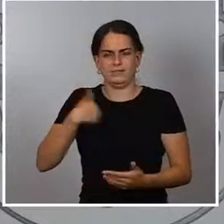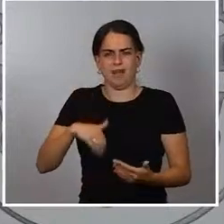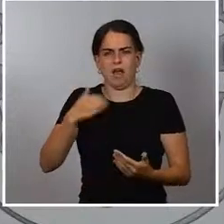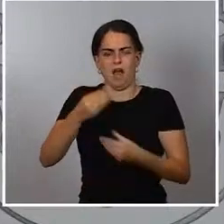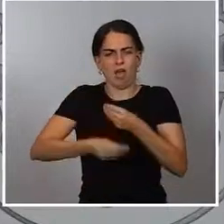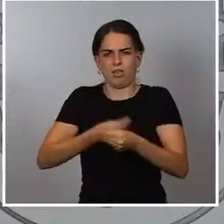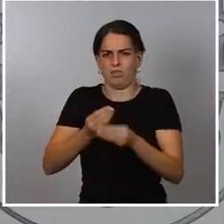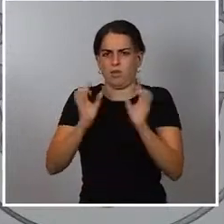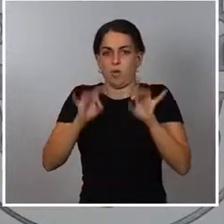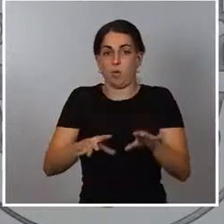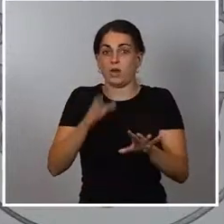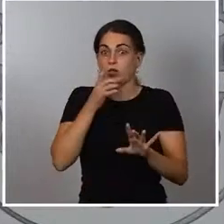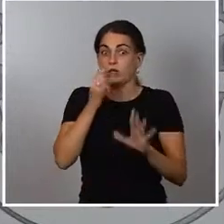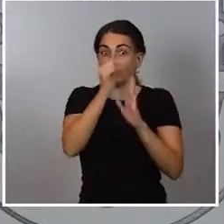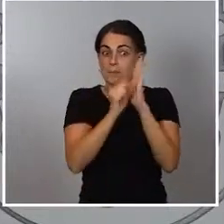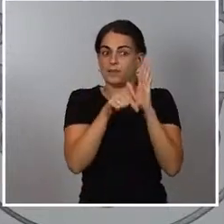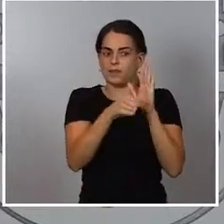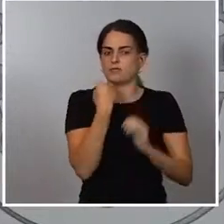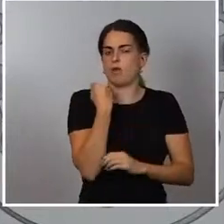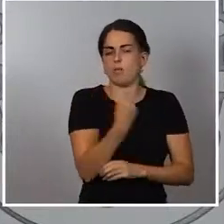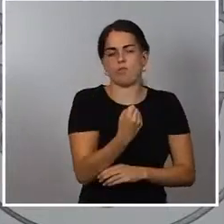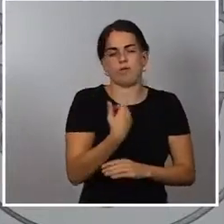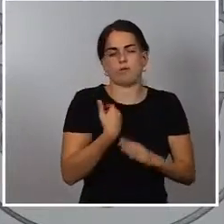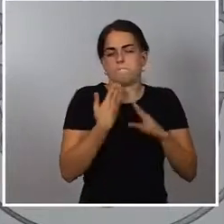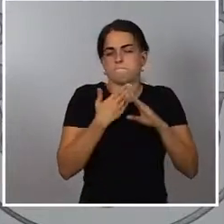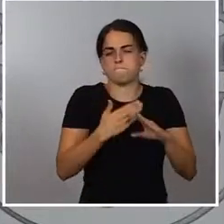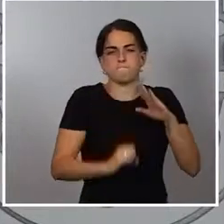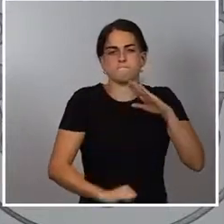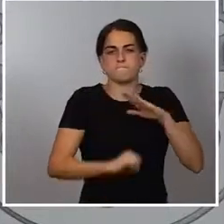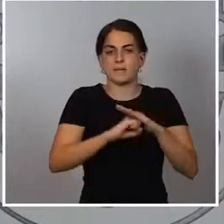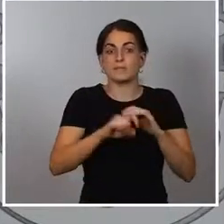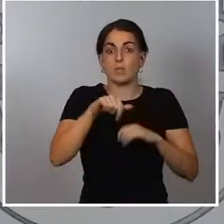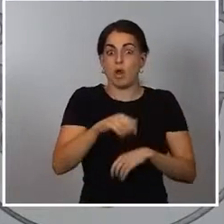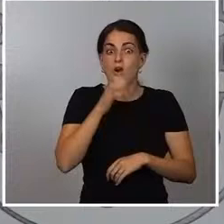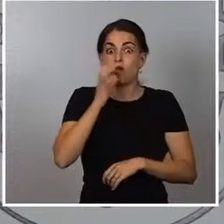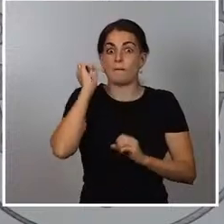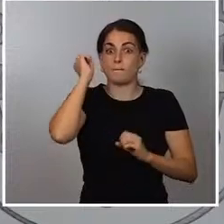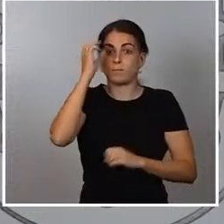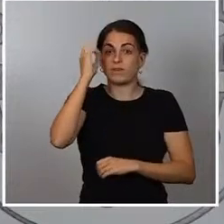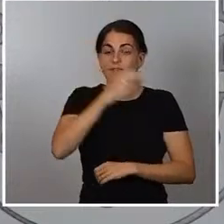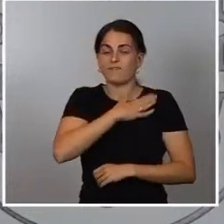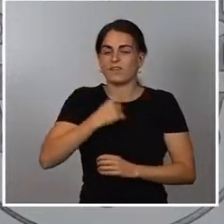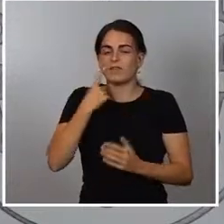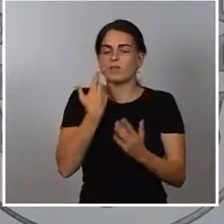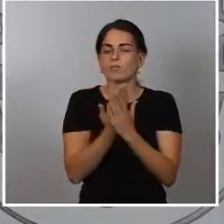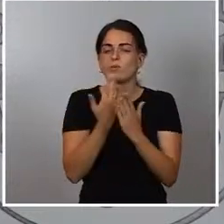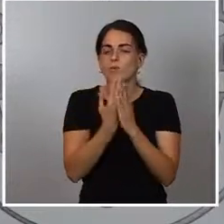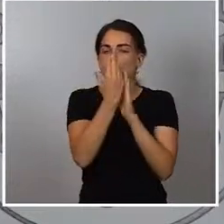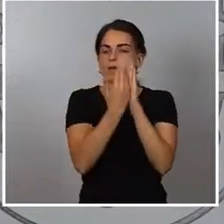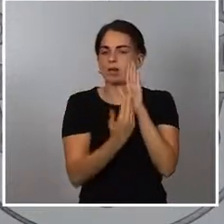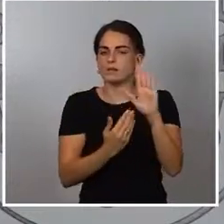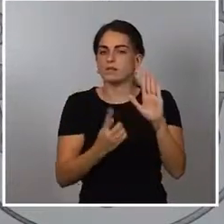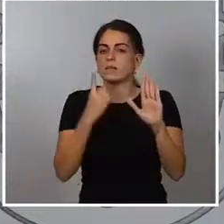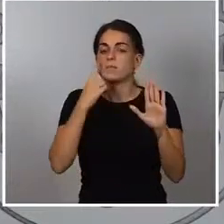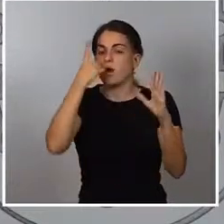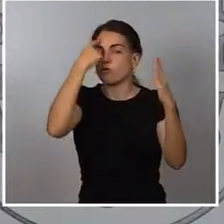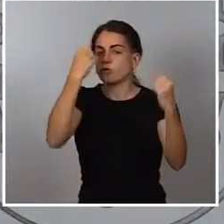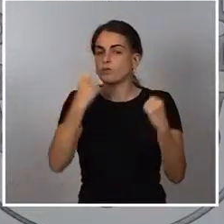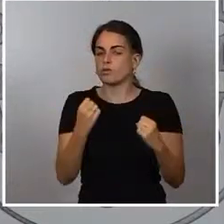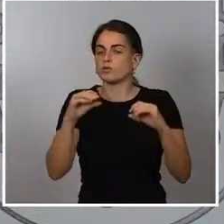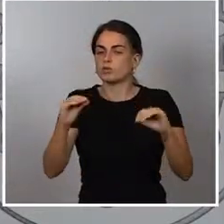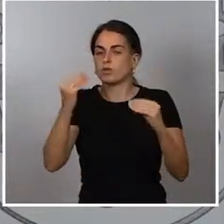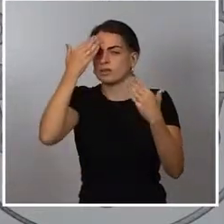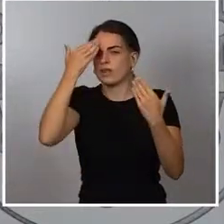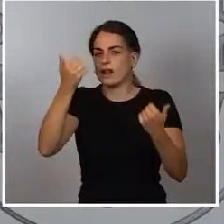esas medidas y lo que se trata en este caso de la ponencia es de hacer propuestas que las autoridades sanitarias tendrán en cada momento que decidí valorar